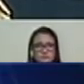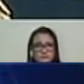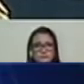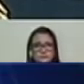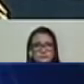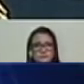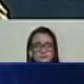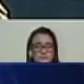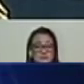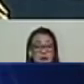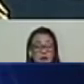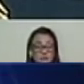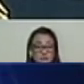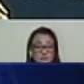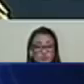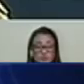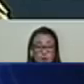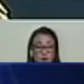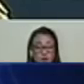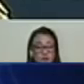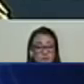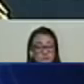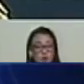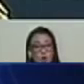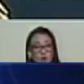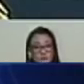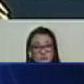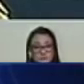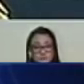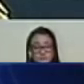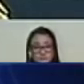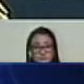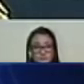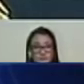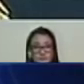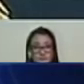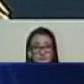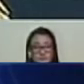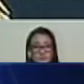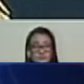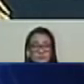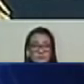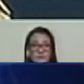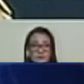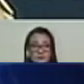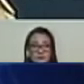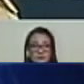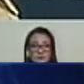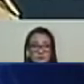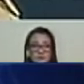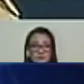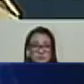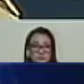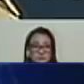que si es anticonstitucional que el señor Falcón propuso sustituir el bolívar por el dólar. Eso viola la